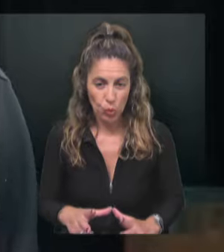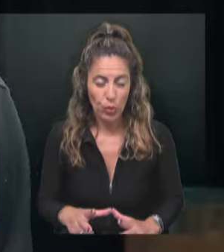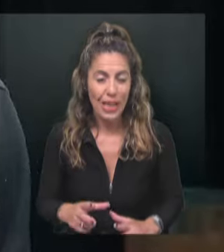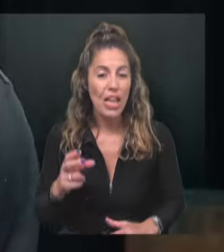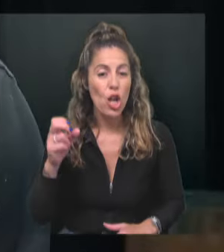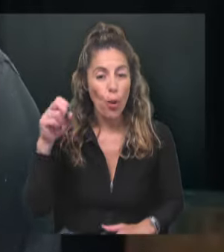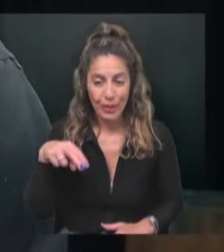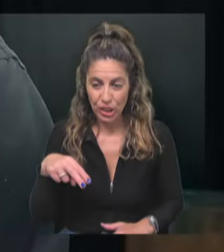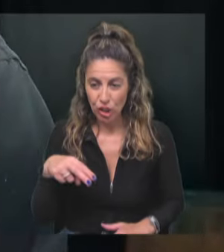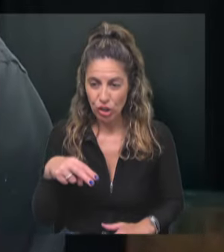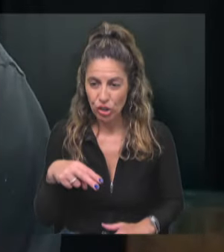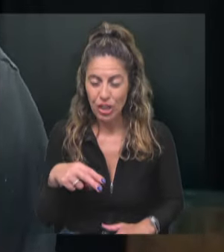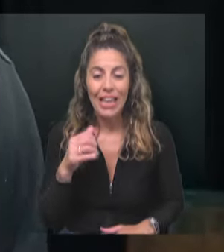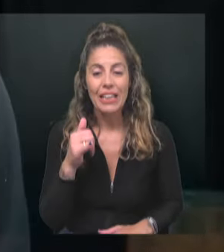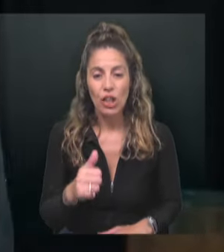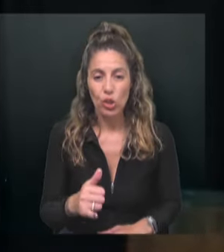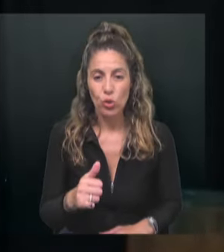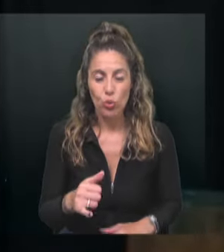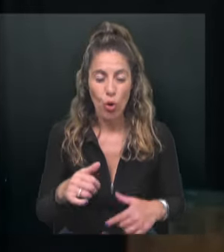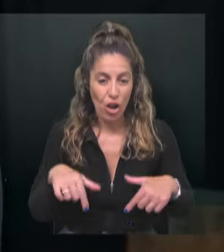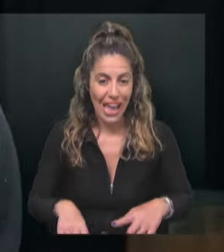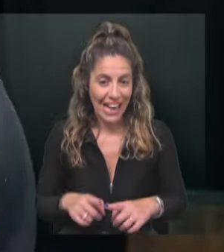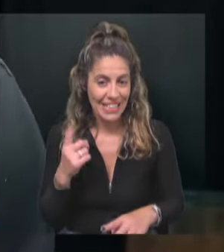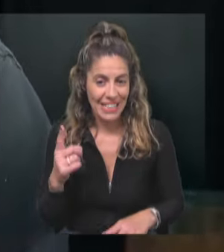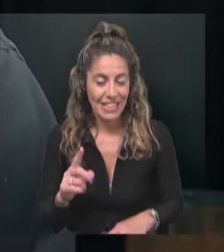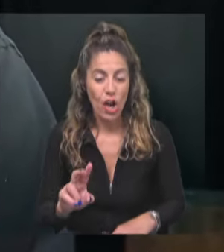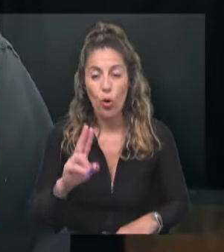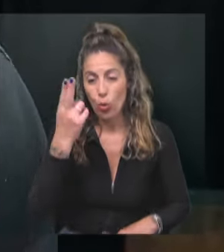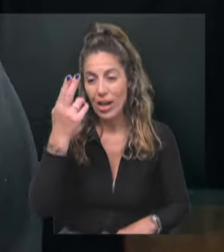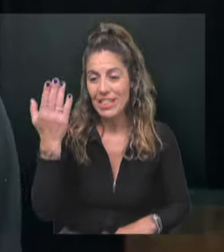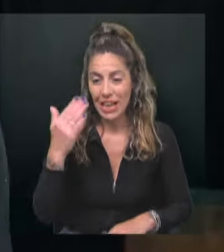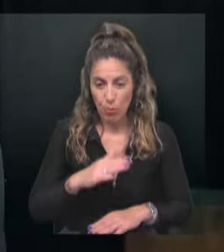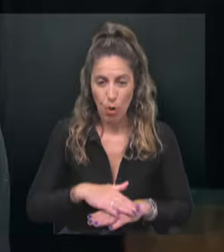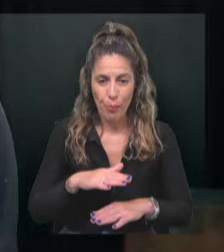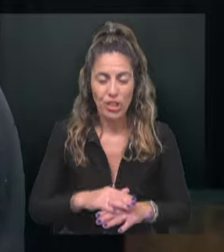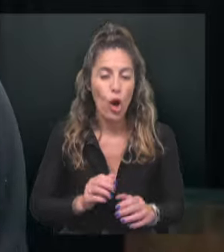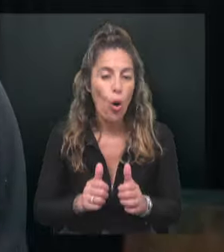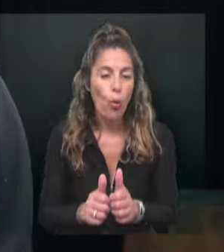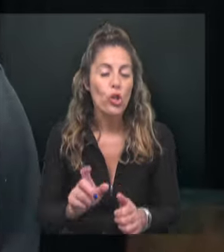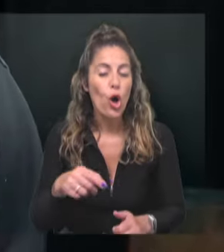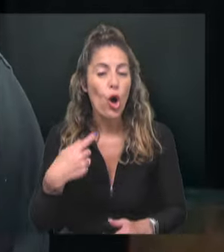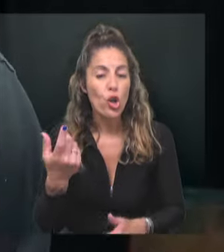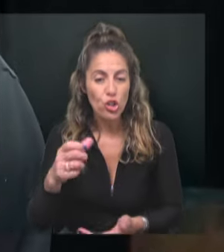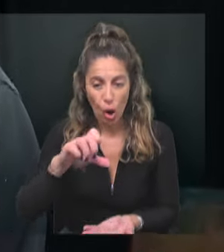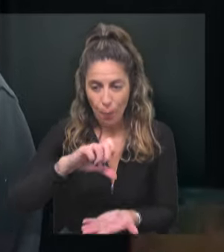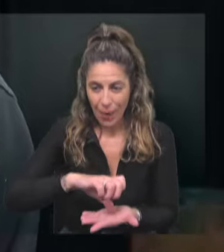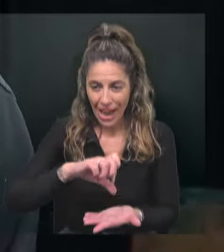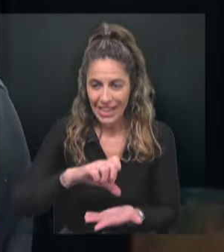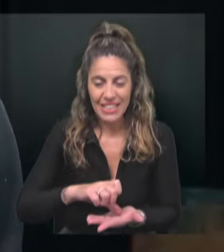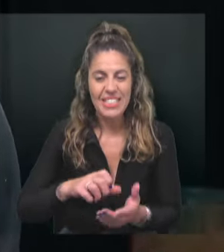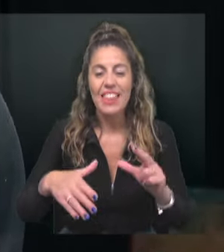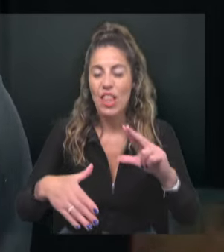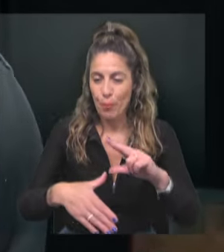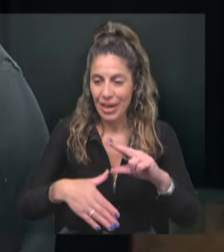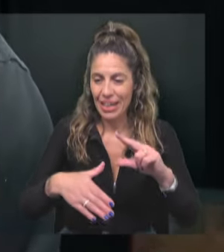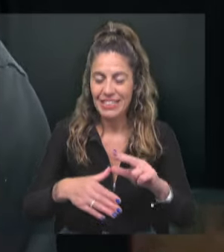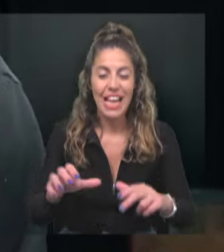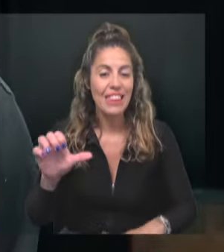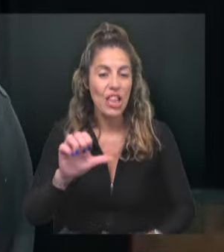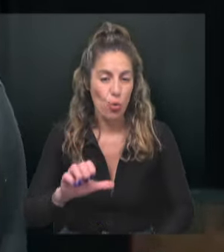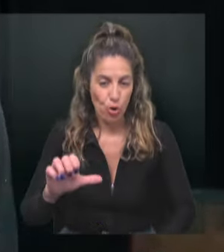posicionamiento que tuvo la cancillería uruguaya en su momento junto con tantos otros países eh de América Latina de Europa